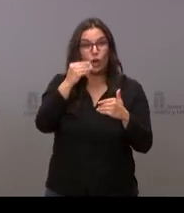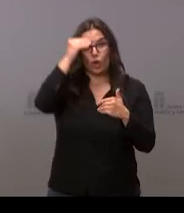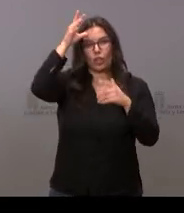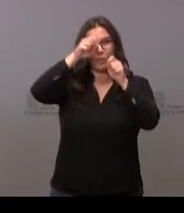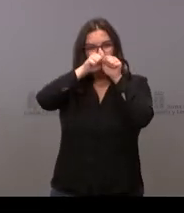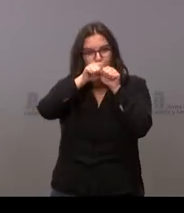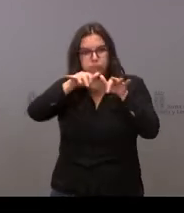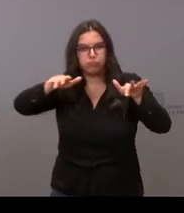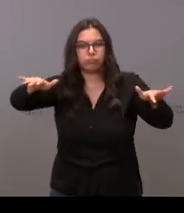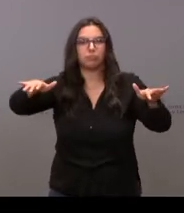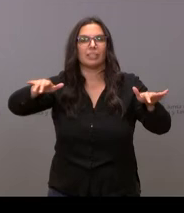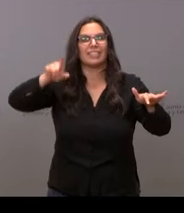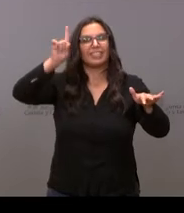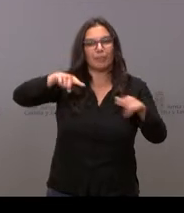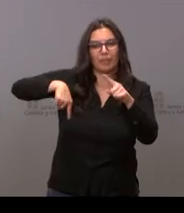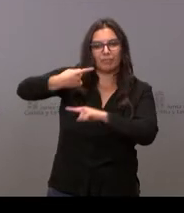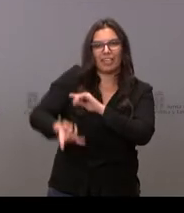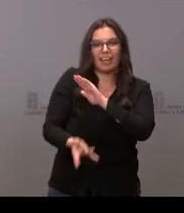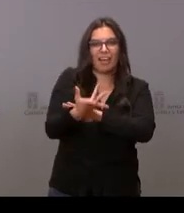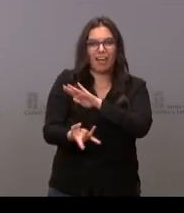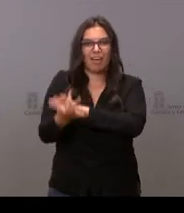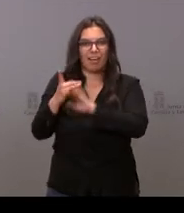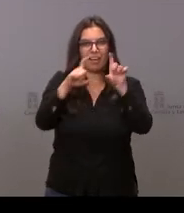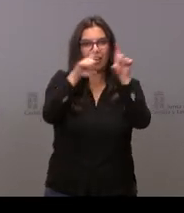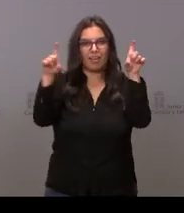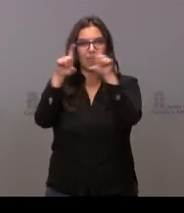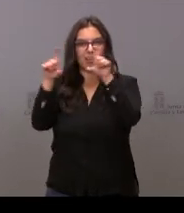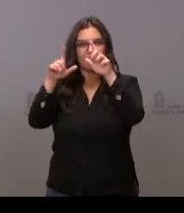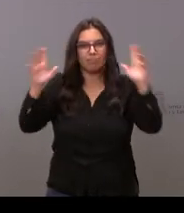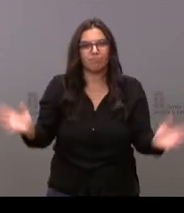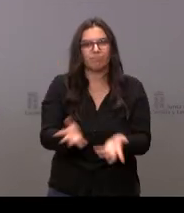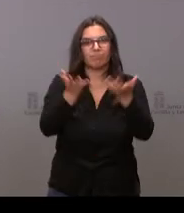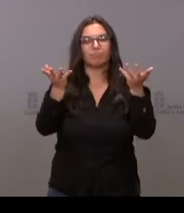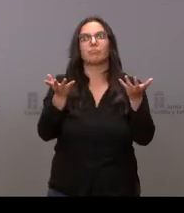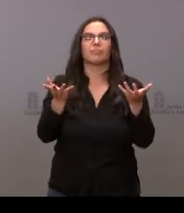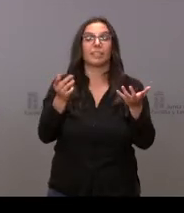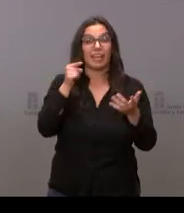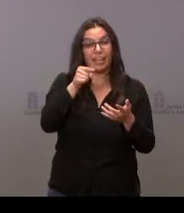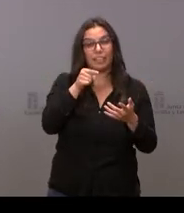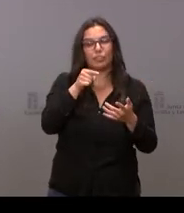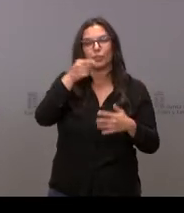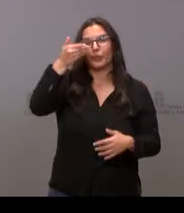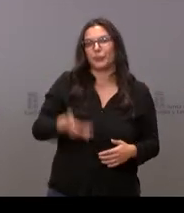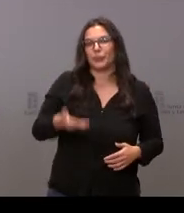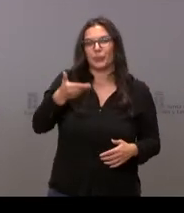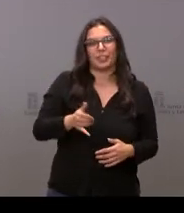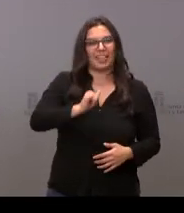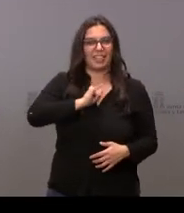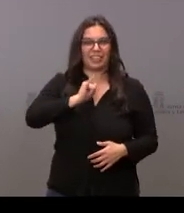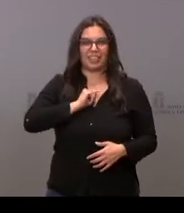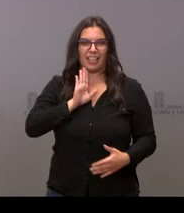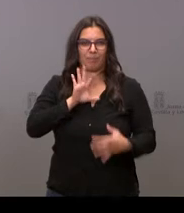conocimiento y creación de empresas alentando el emprendimiento van a ser las señas de